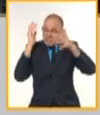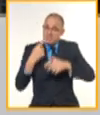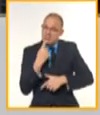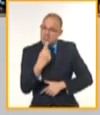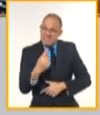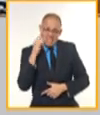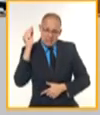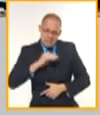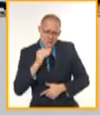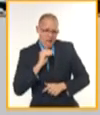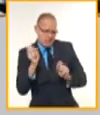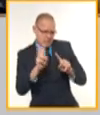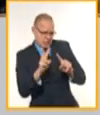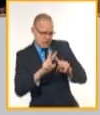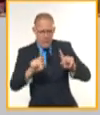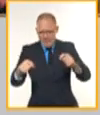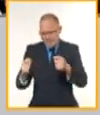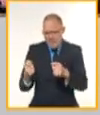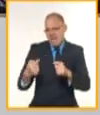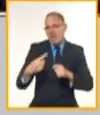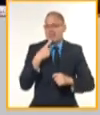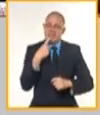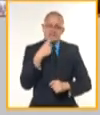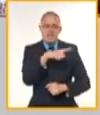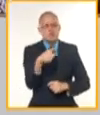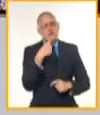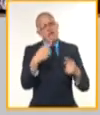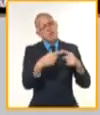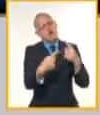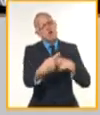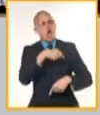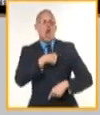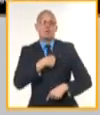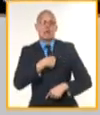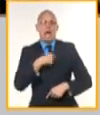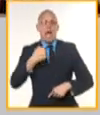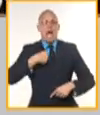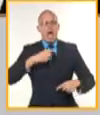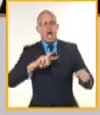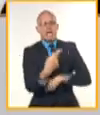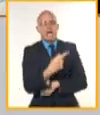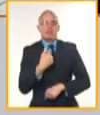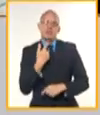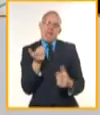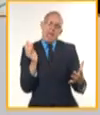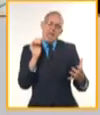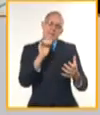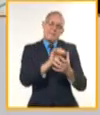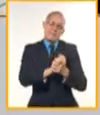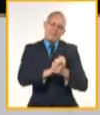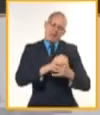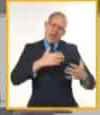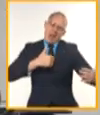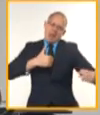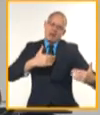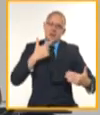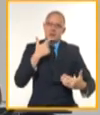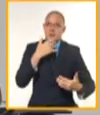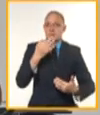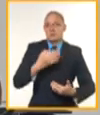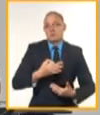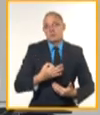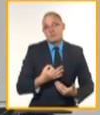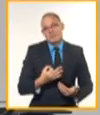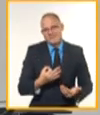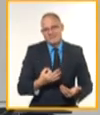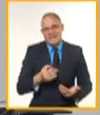eran enemigos, pero que ahora los utiliza y los mueve, Randy, para tratar de borrar lo que está aconteciendo en